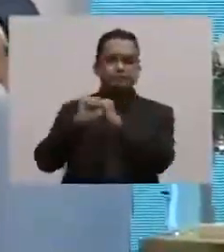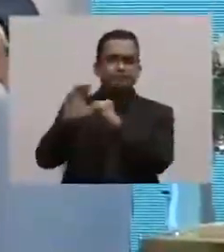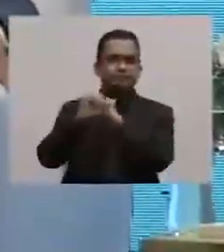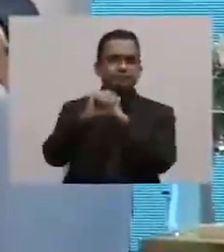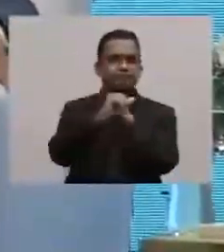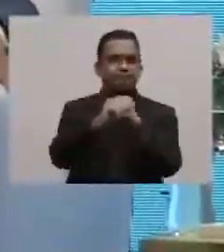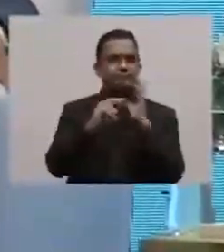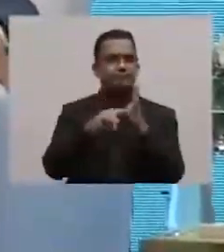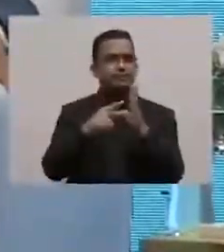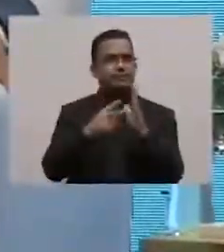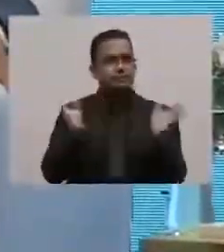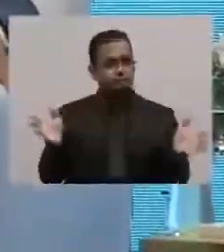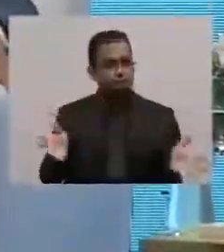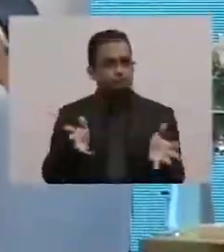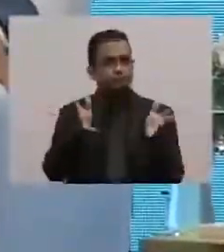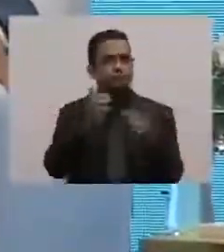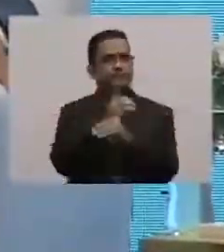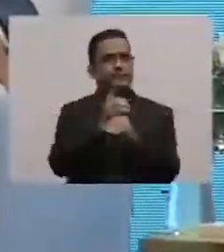creo que